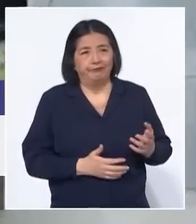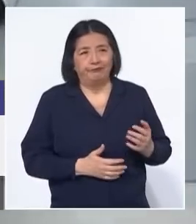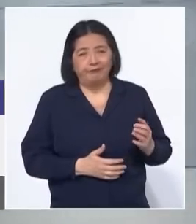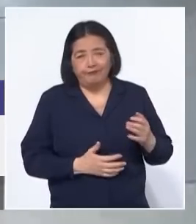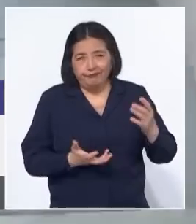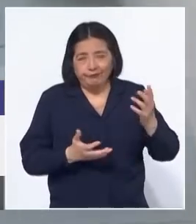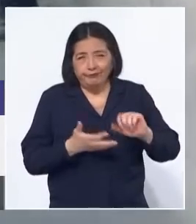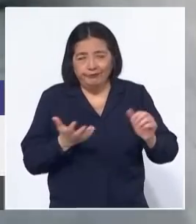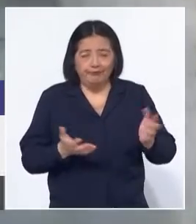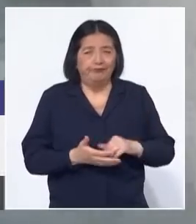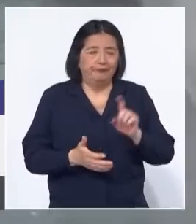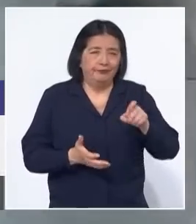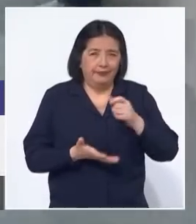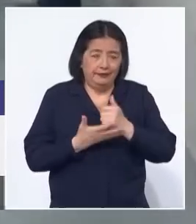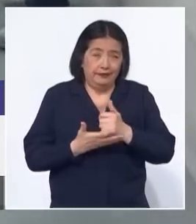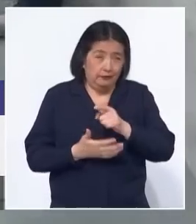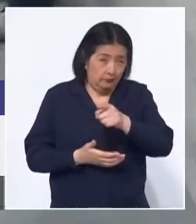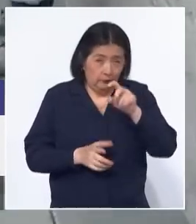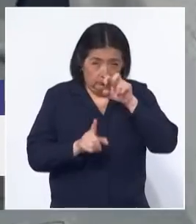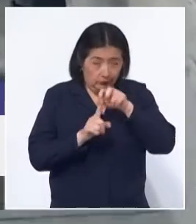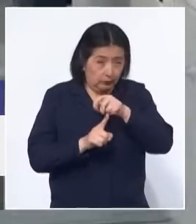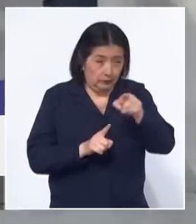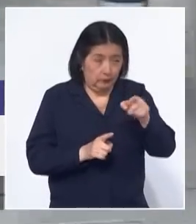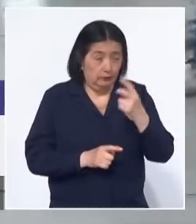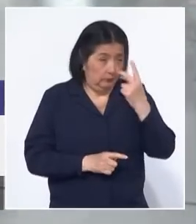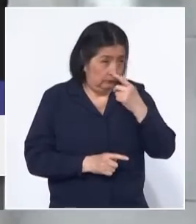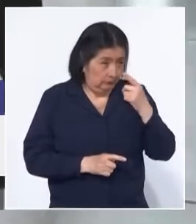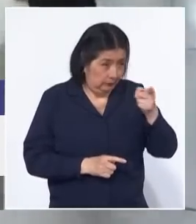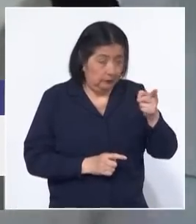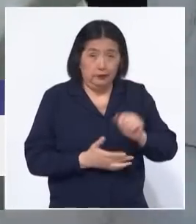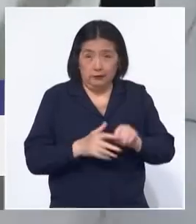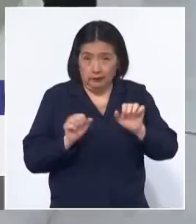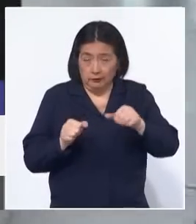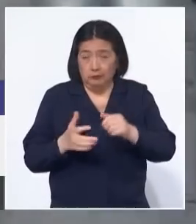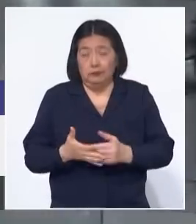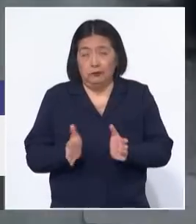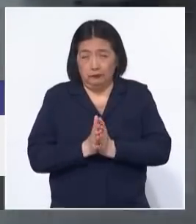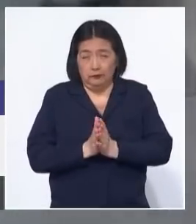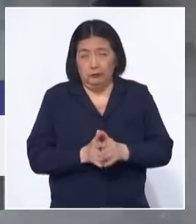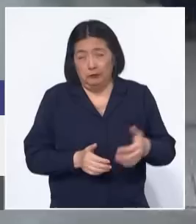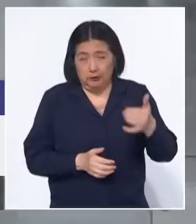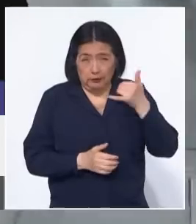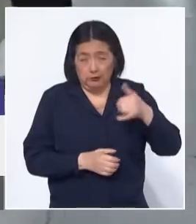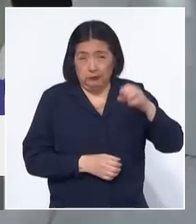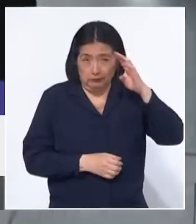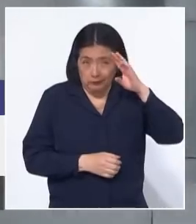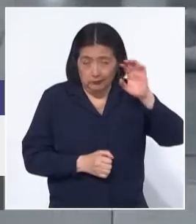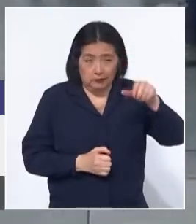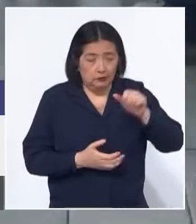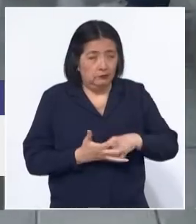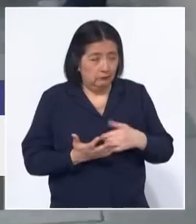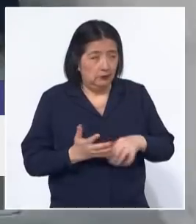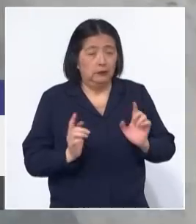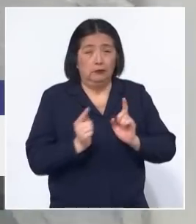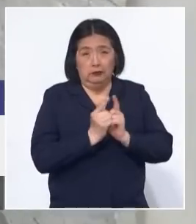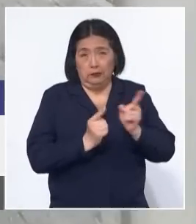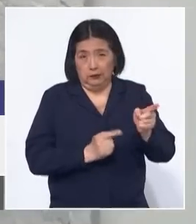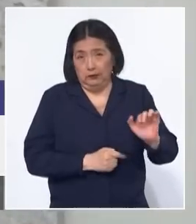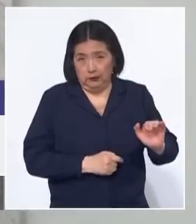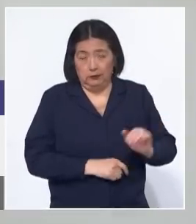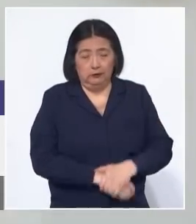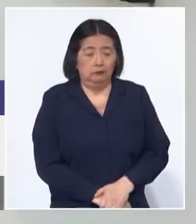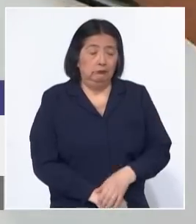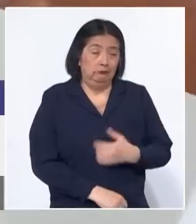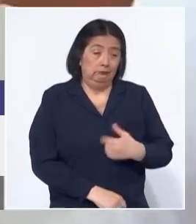necesita su ayuda, necesita que, si usted la ha reconocido, la ha visto, por favor se comunique con las autoridades para poder dar con su paradero.